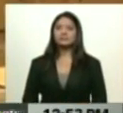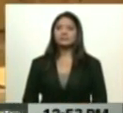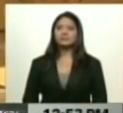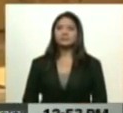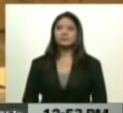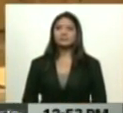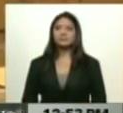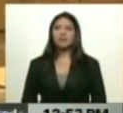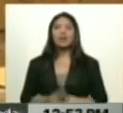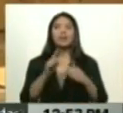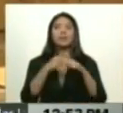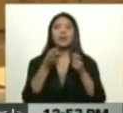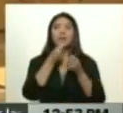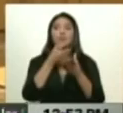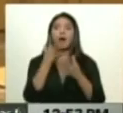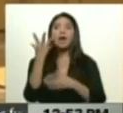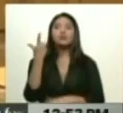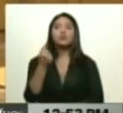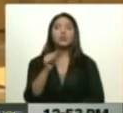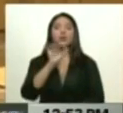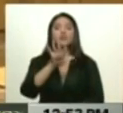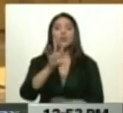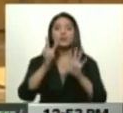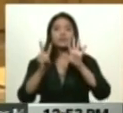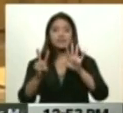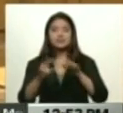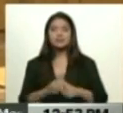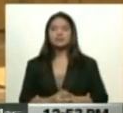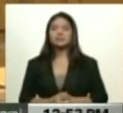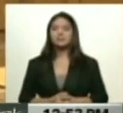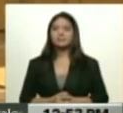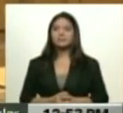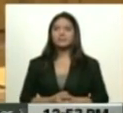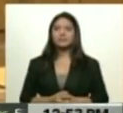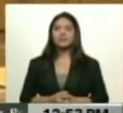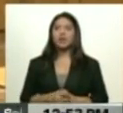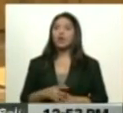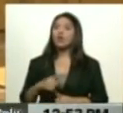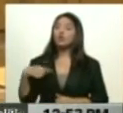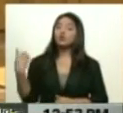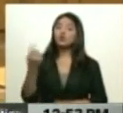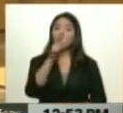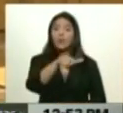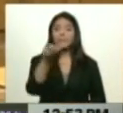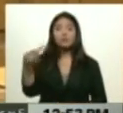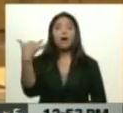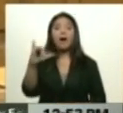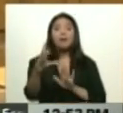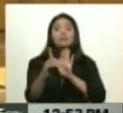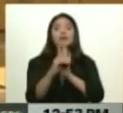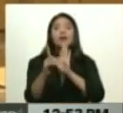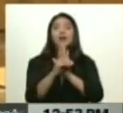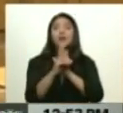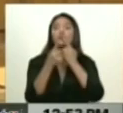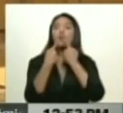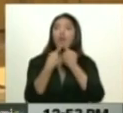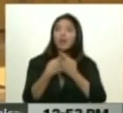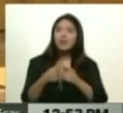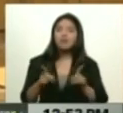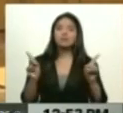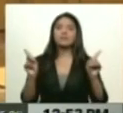expresión, el artículo número 57 dice, toda persona tiene derecho a expresar libremente